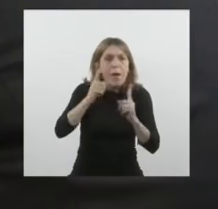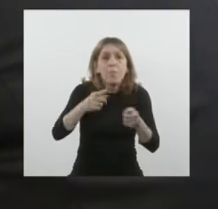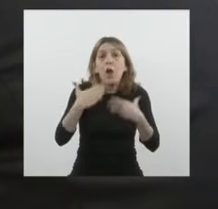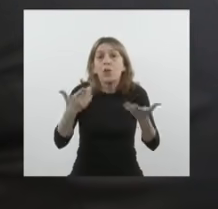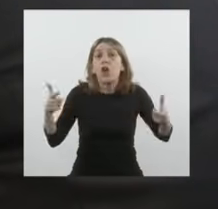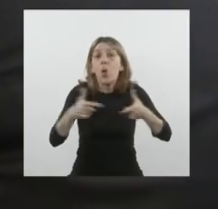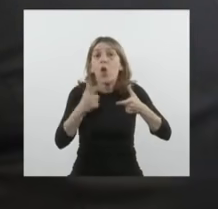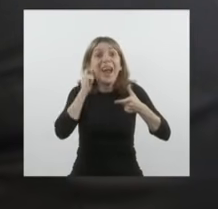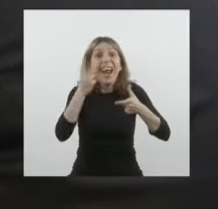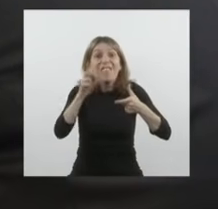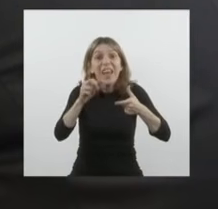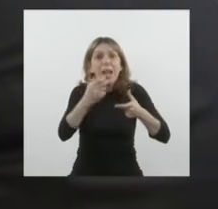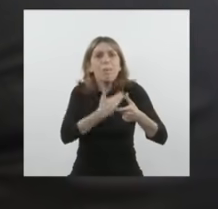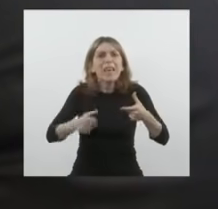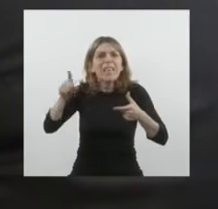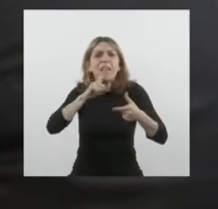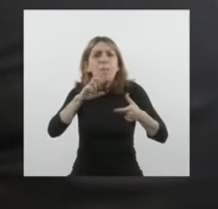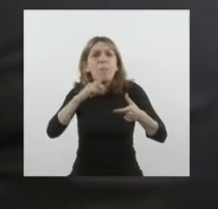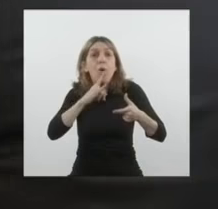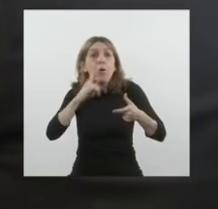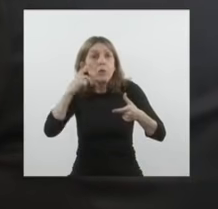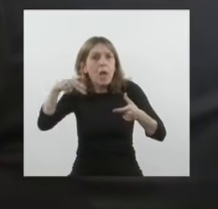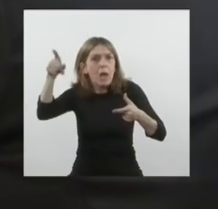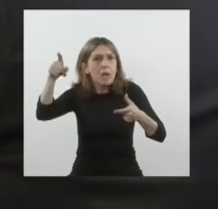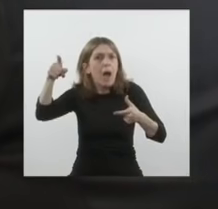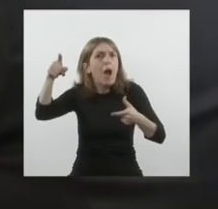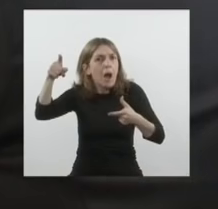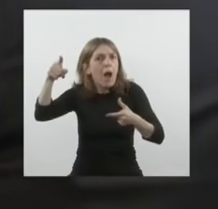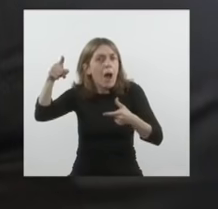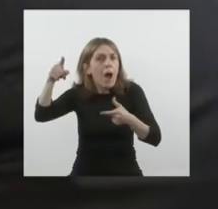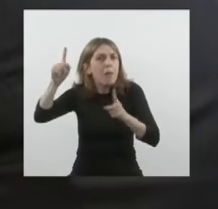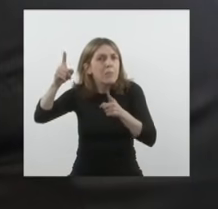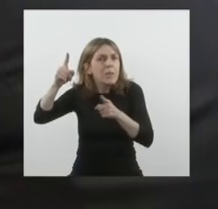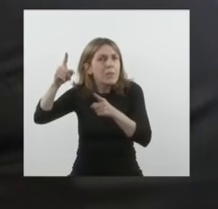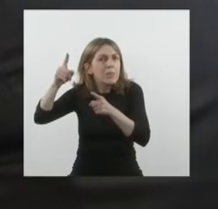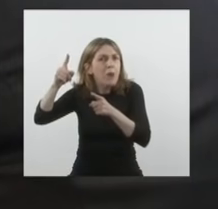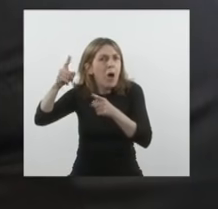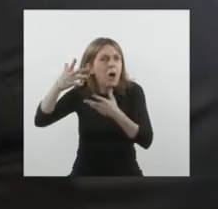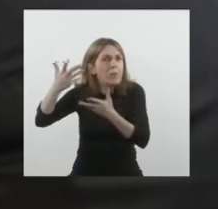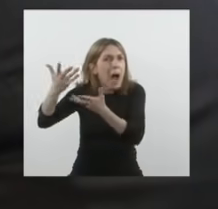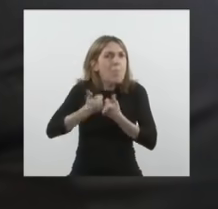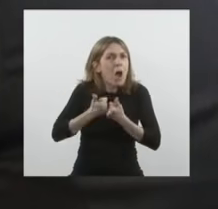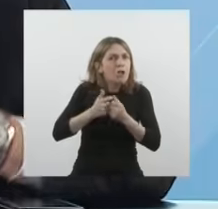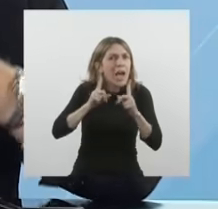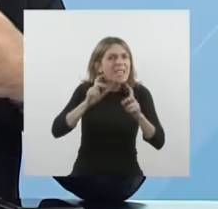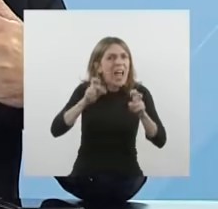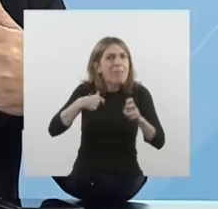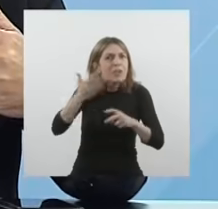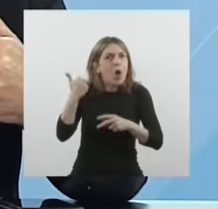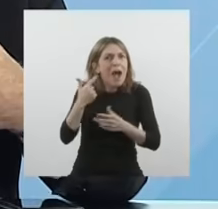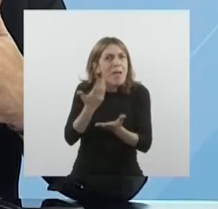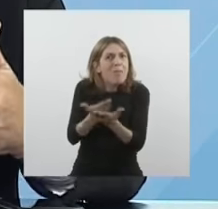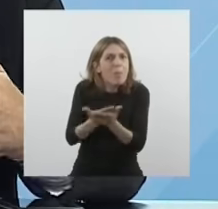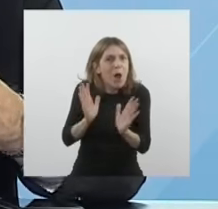putting siguió exactamente la misma lógica que lo haya planteado y me sentí muy acompañado y cuando